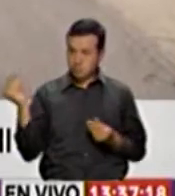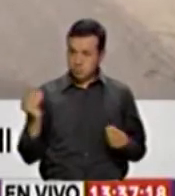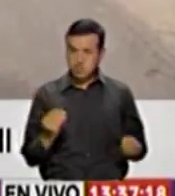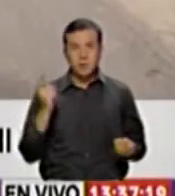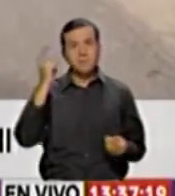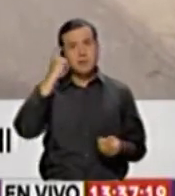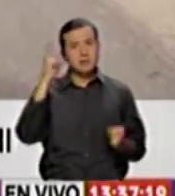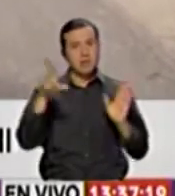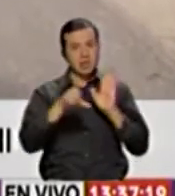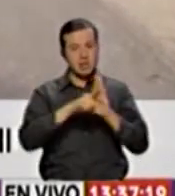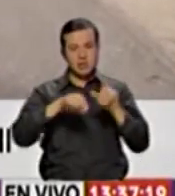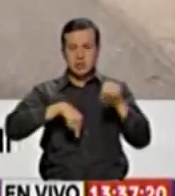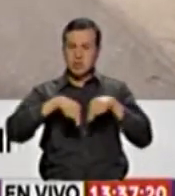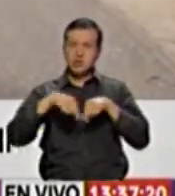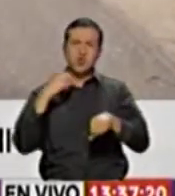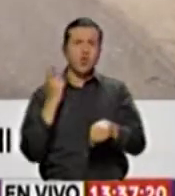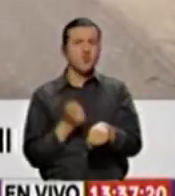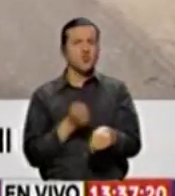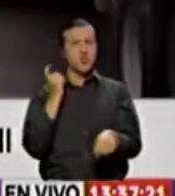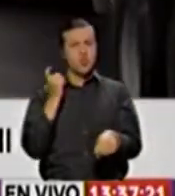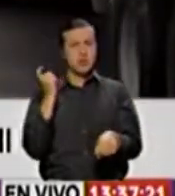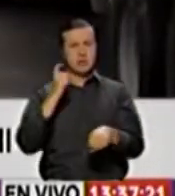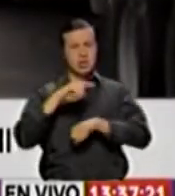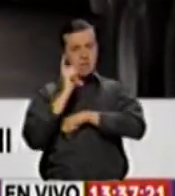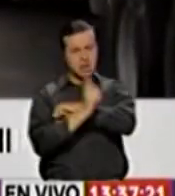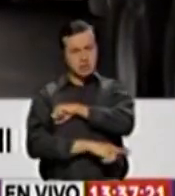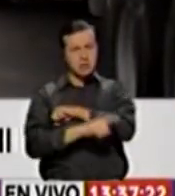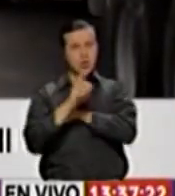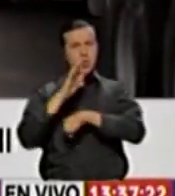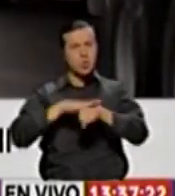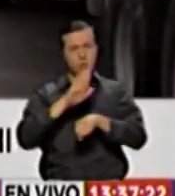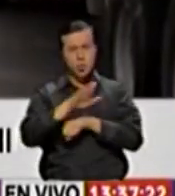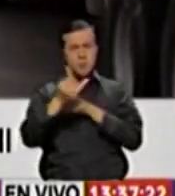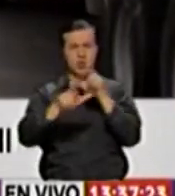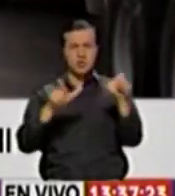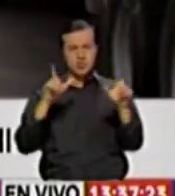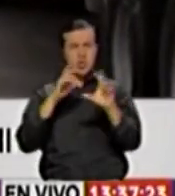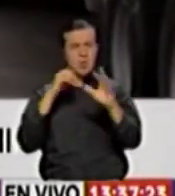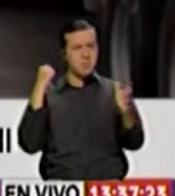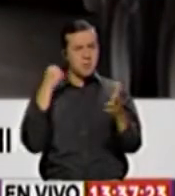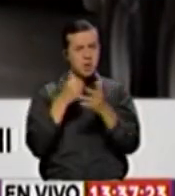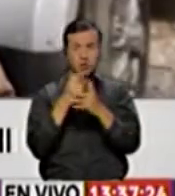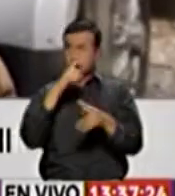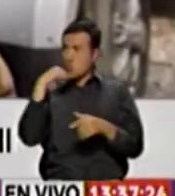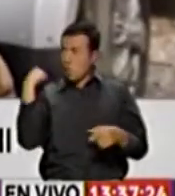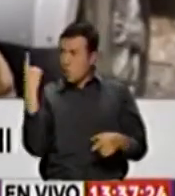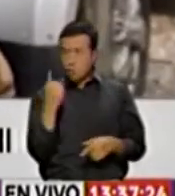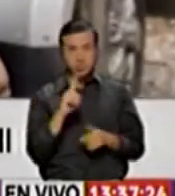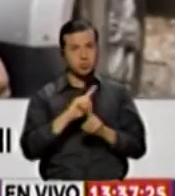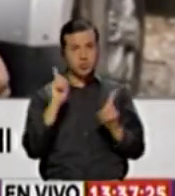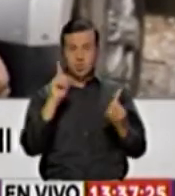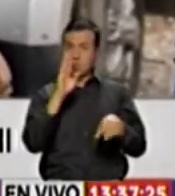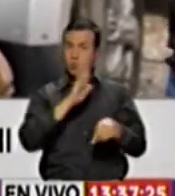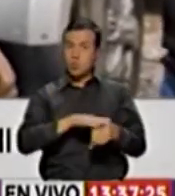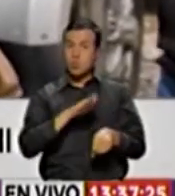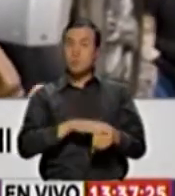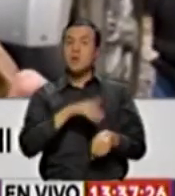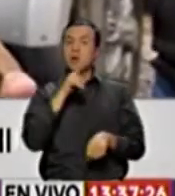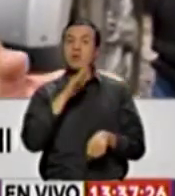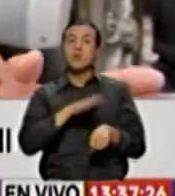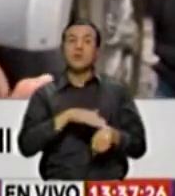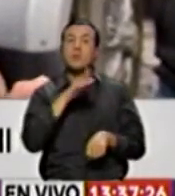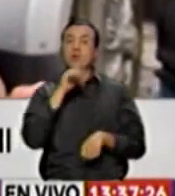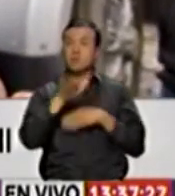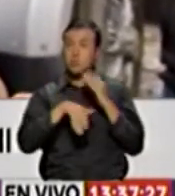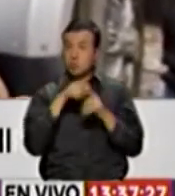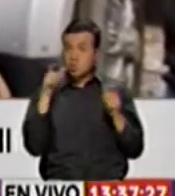que la ley de tránsito es drástica y que deben sancionar a los causantes de los accidentes, no a todos. La culpabilidad no debe ser de